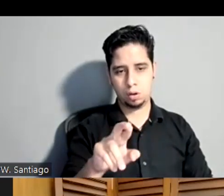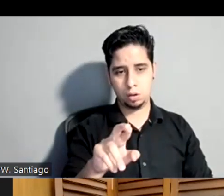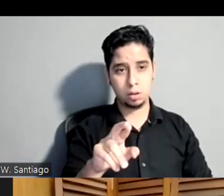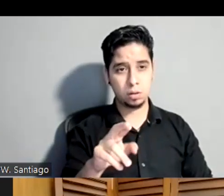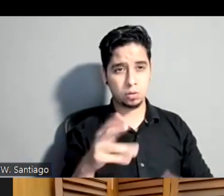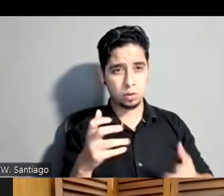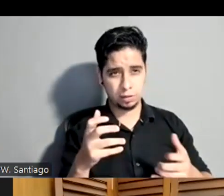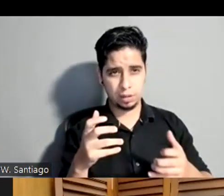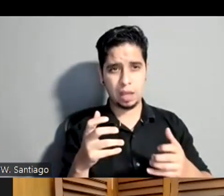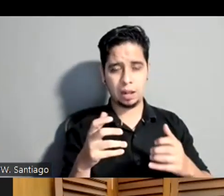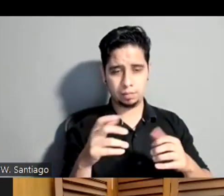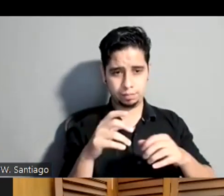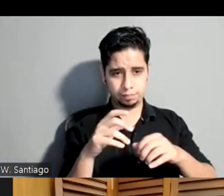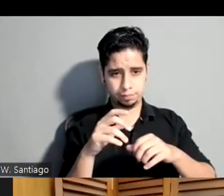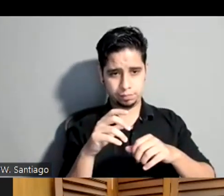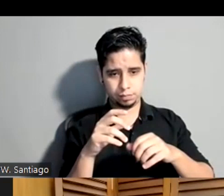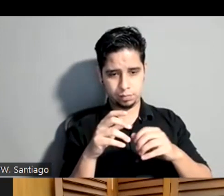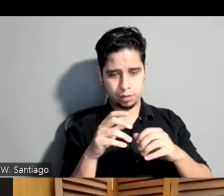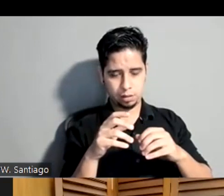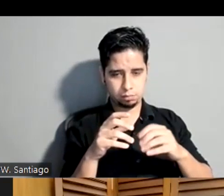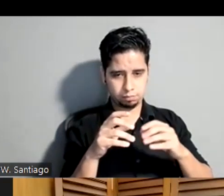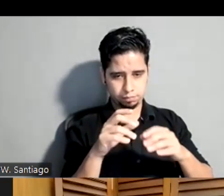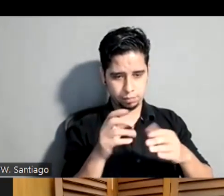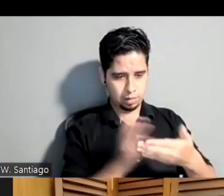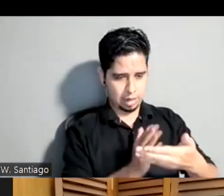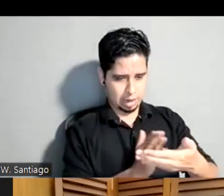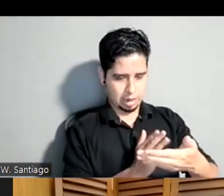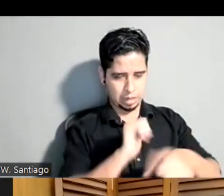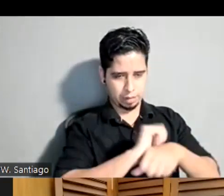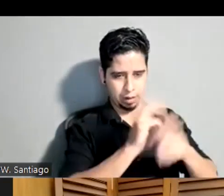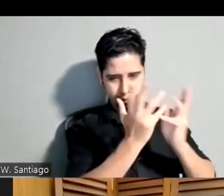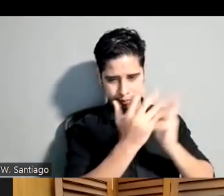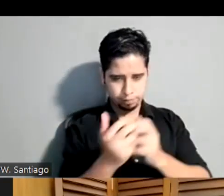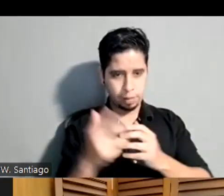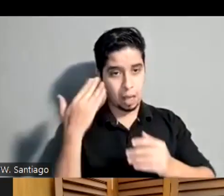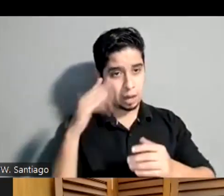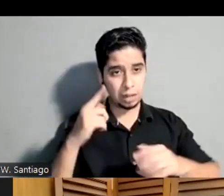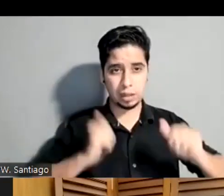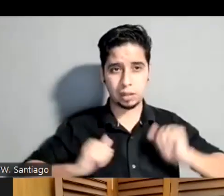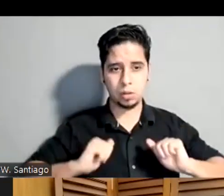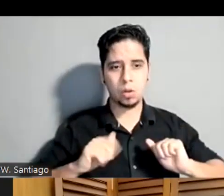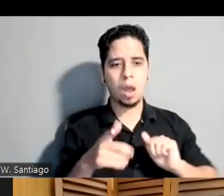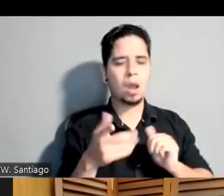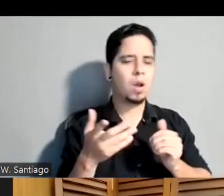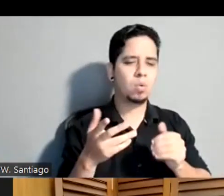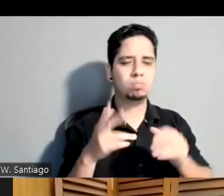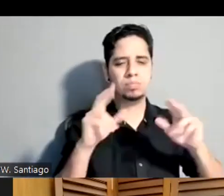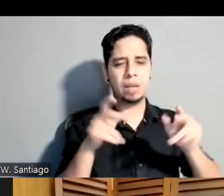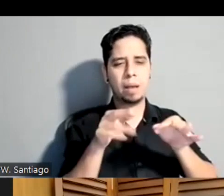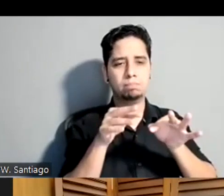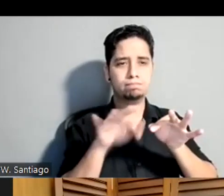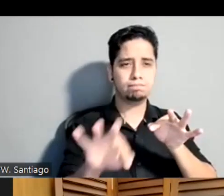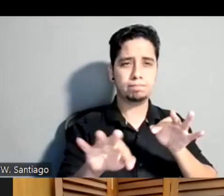editarla un poco, adaptarla y hacerla. Me gusta el tema. A lo mejor es un temita ligero, ¿verdad?